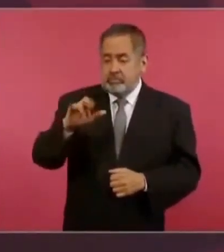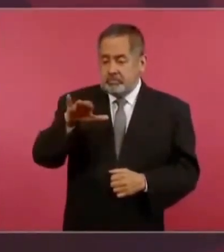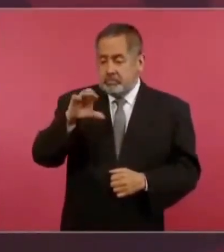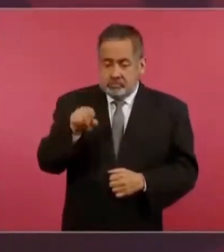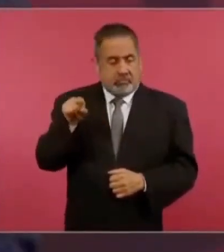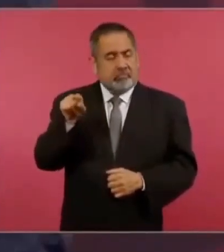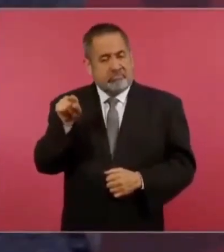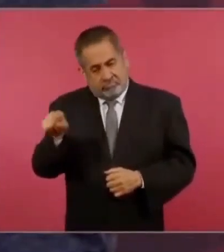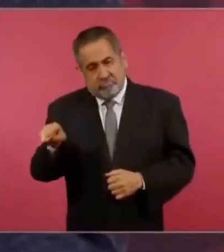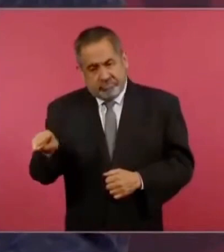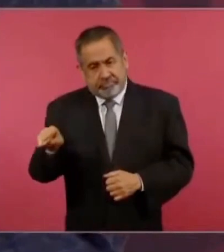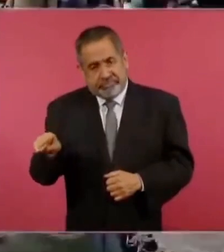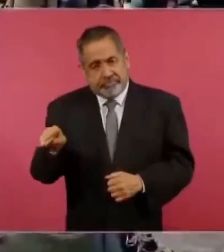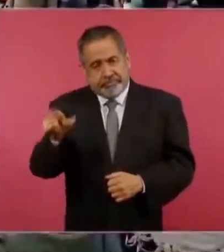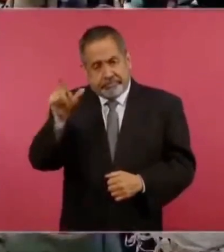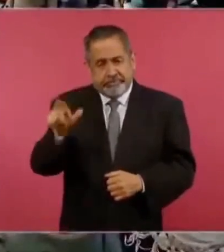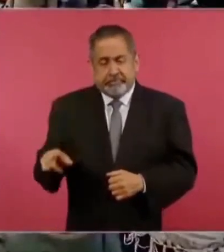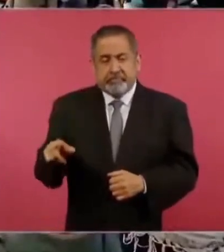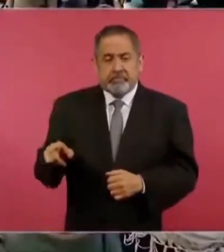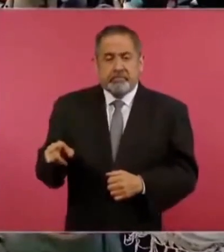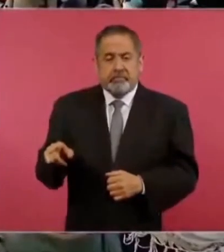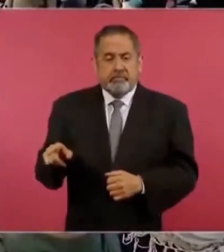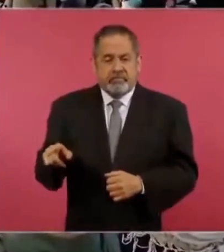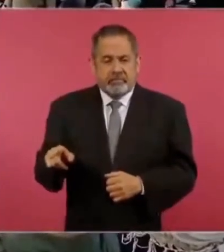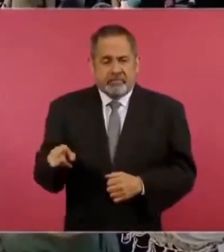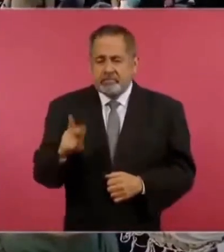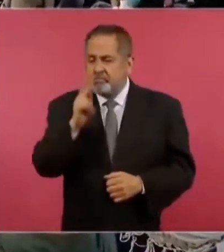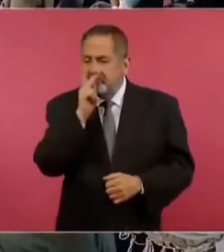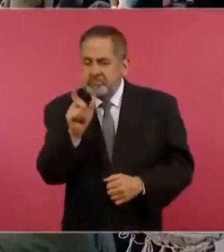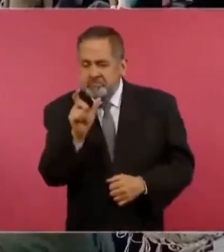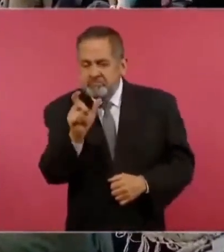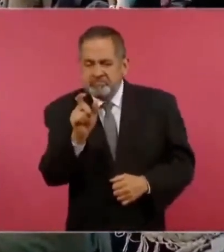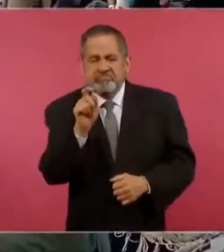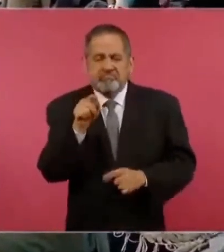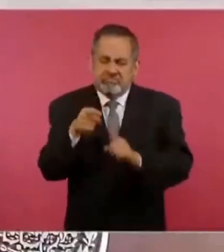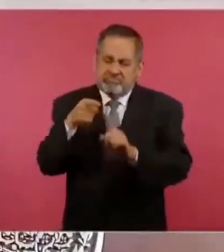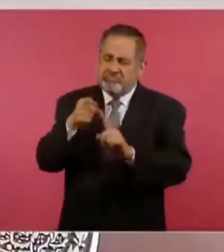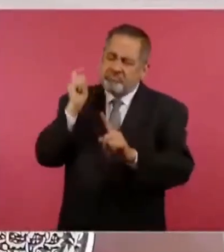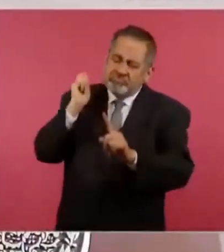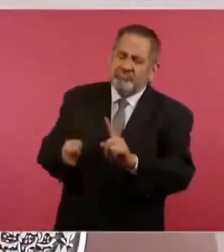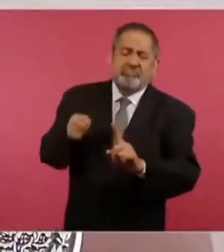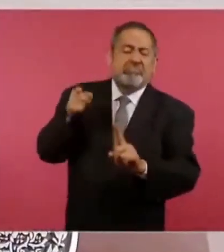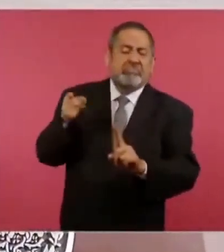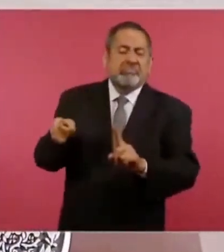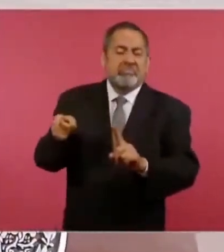Villarreal, en una palabra, es